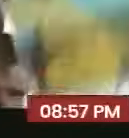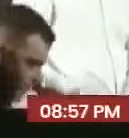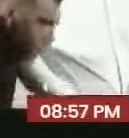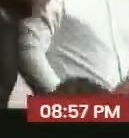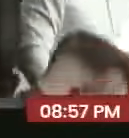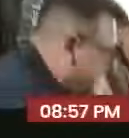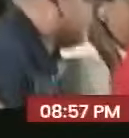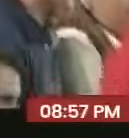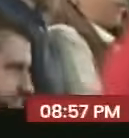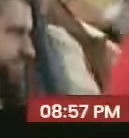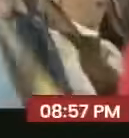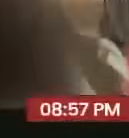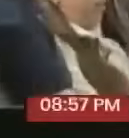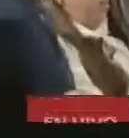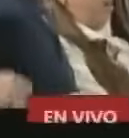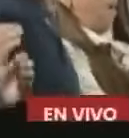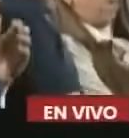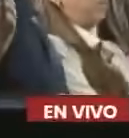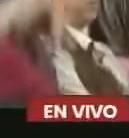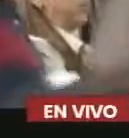Naguará, pues.